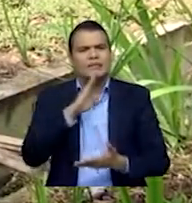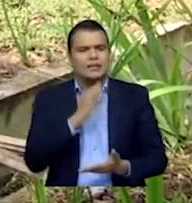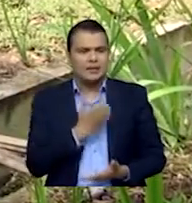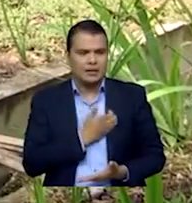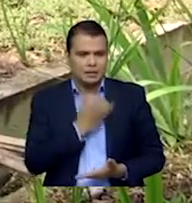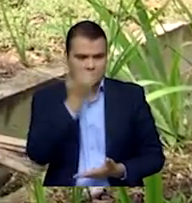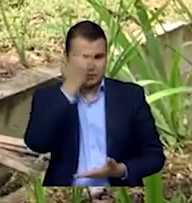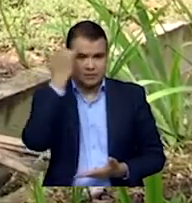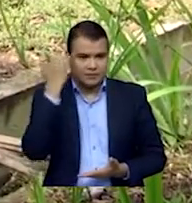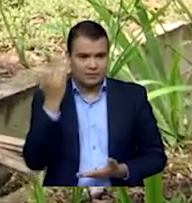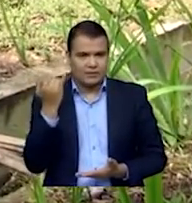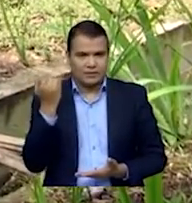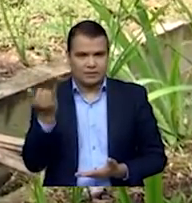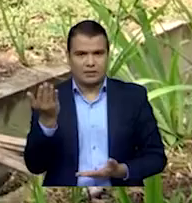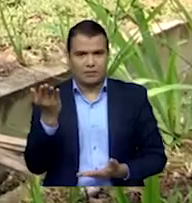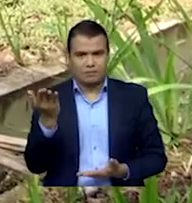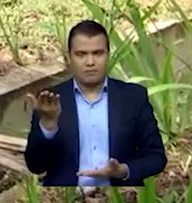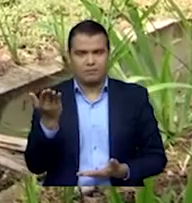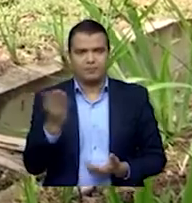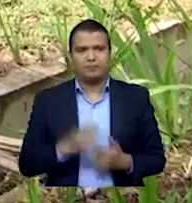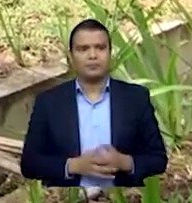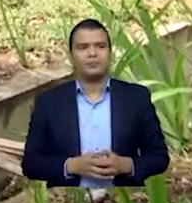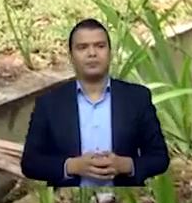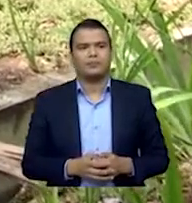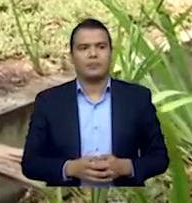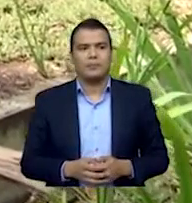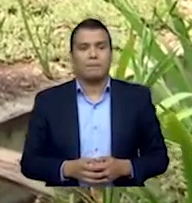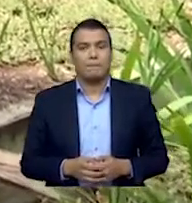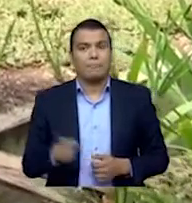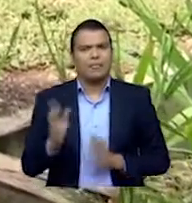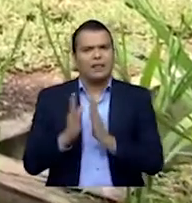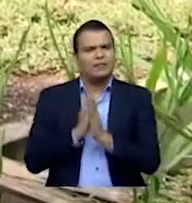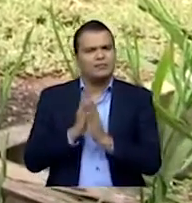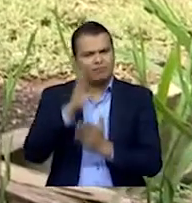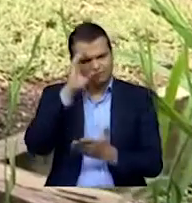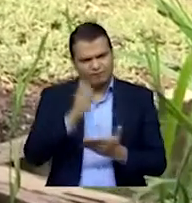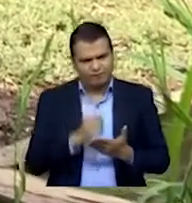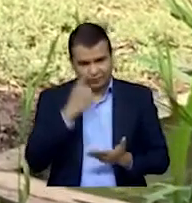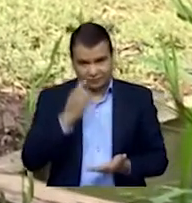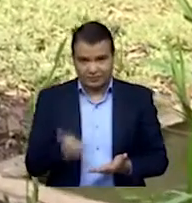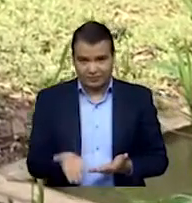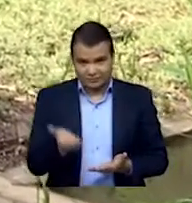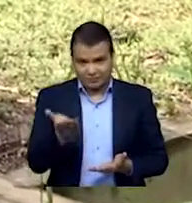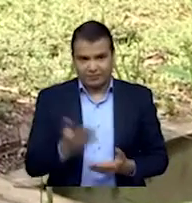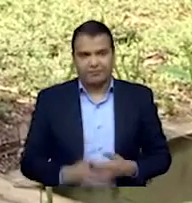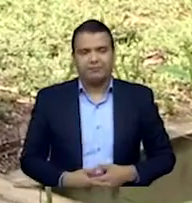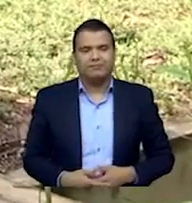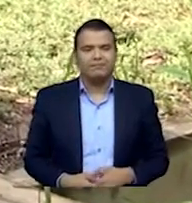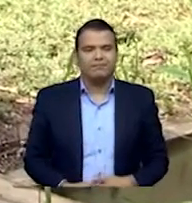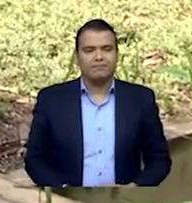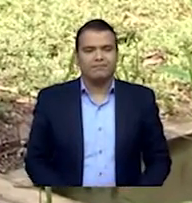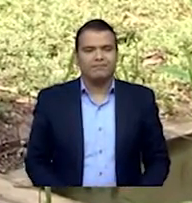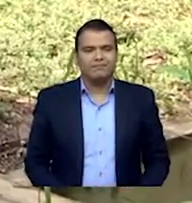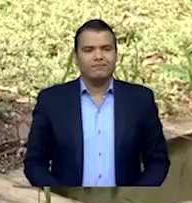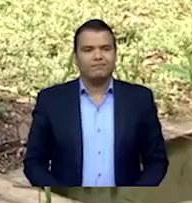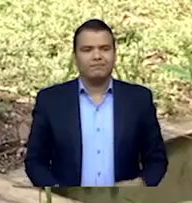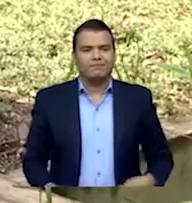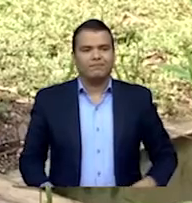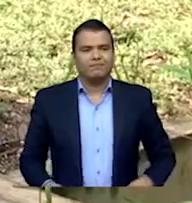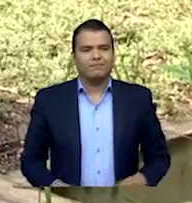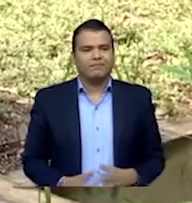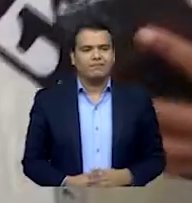cabeza del señor alcalde de cali el rector jorge iván ospina gómez escuchemos lo que dijo el alcalde cuando recibió estas